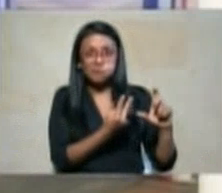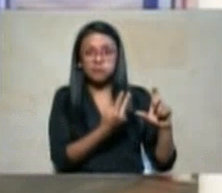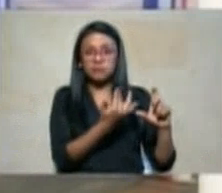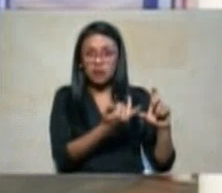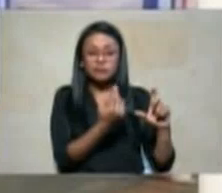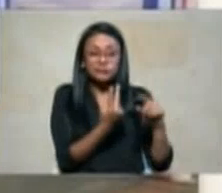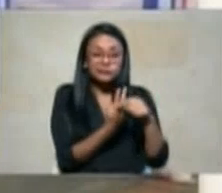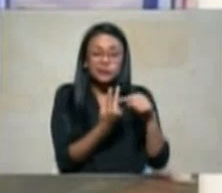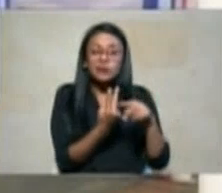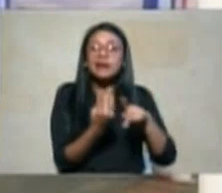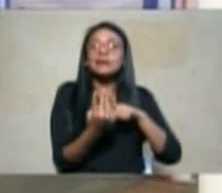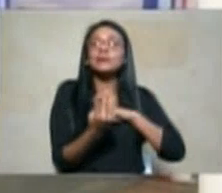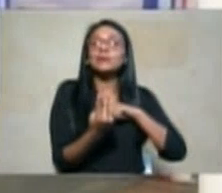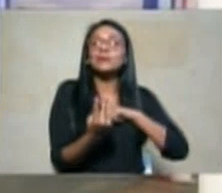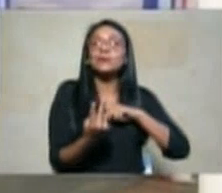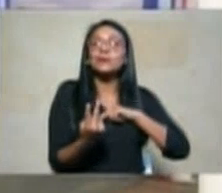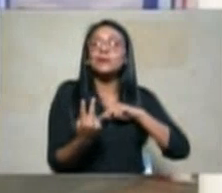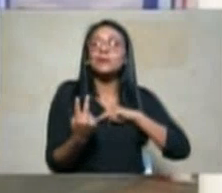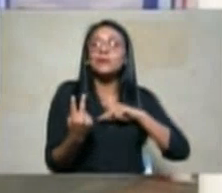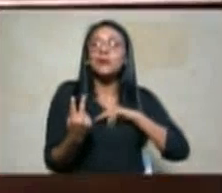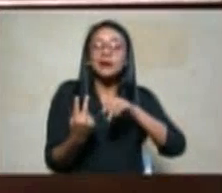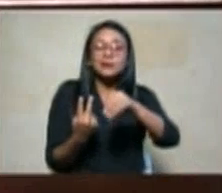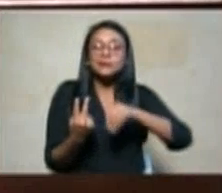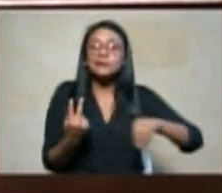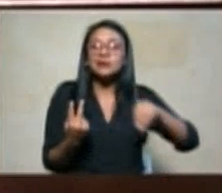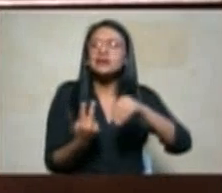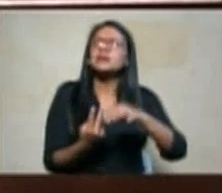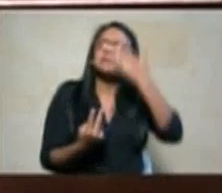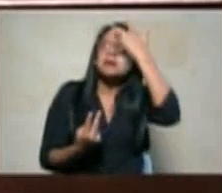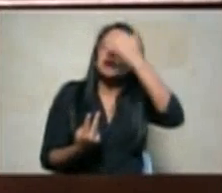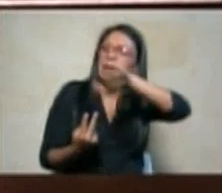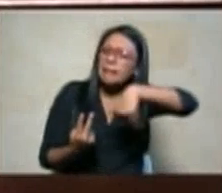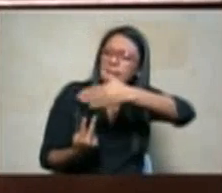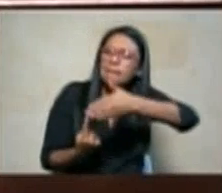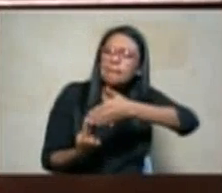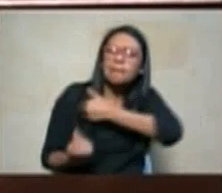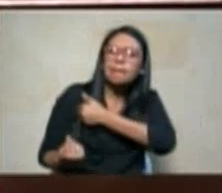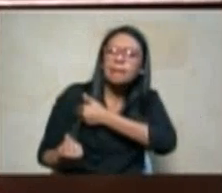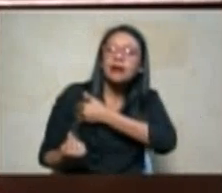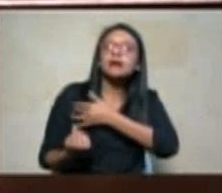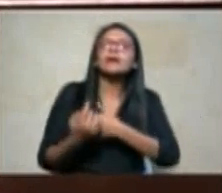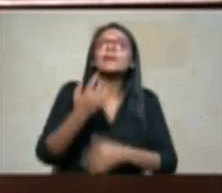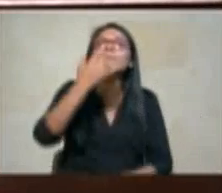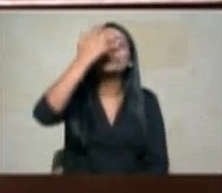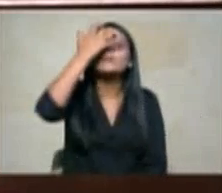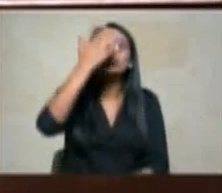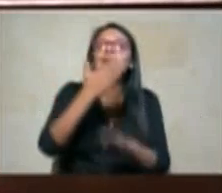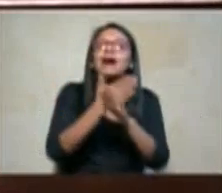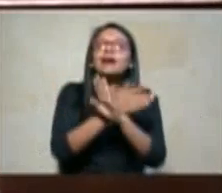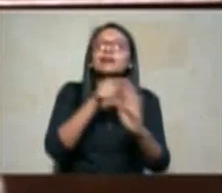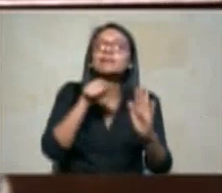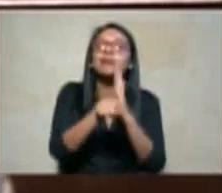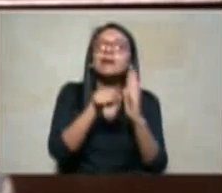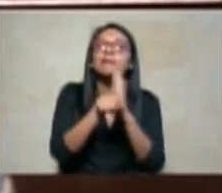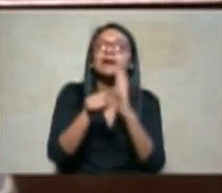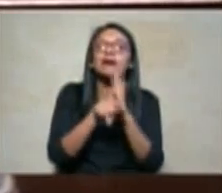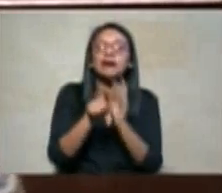dueños legítimos de esa tierra. ¿Y sabe por qué no están? Porque los masacraron en el